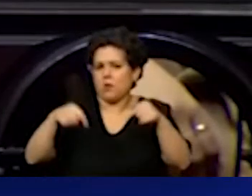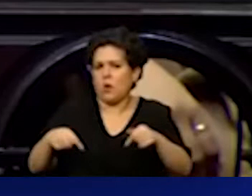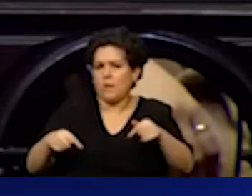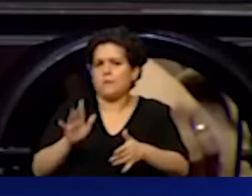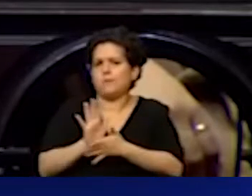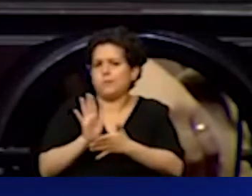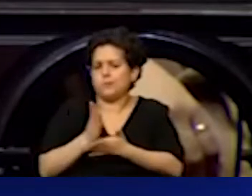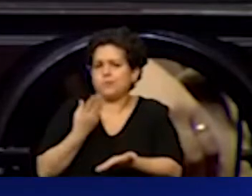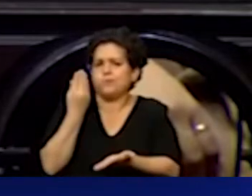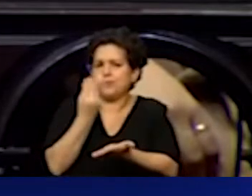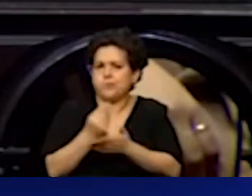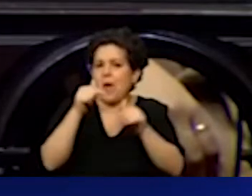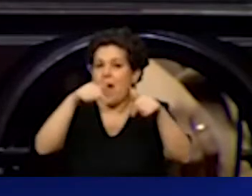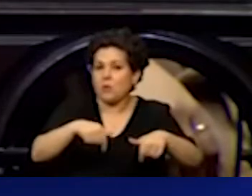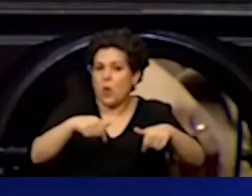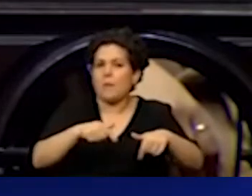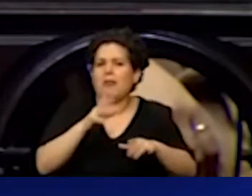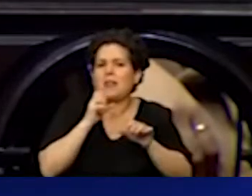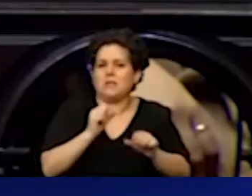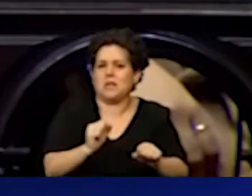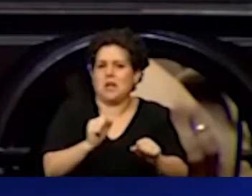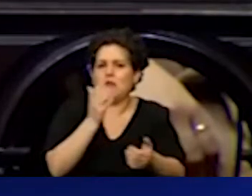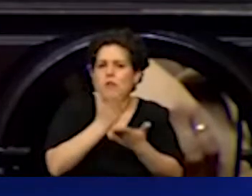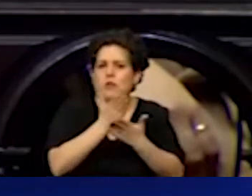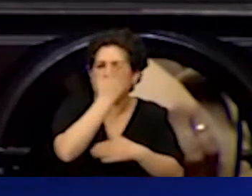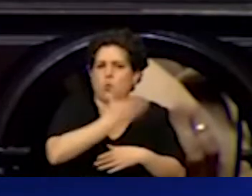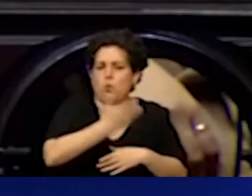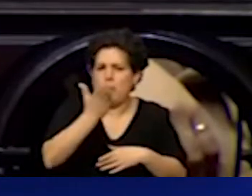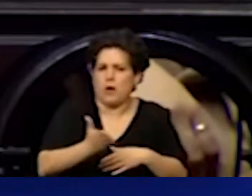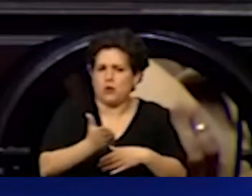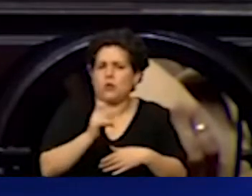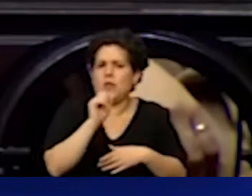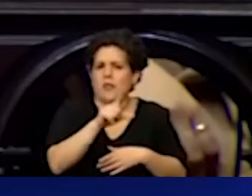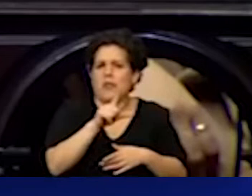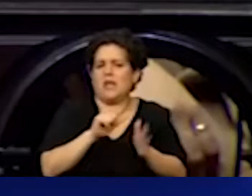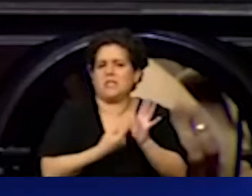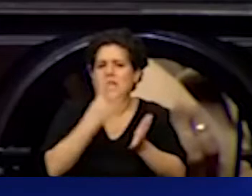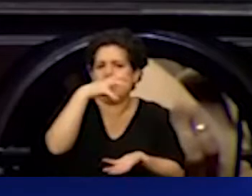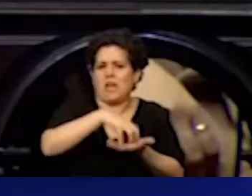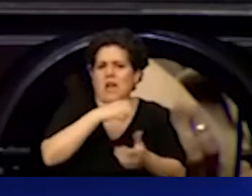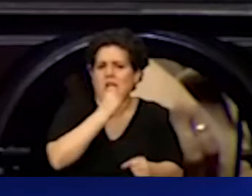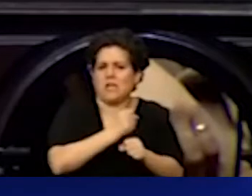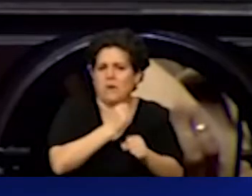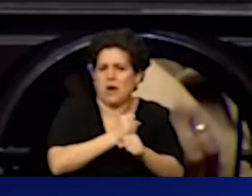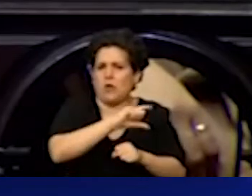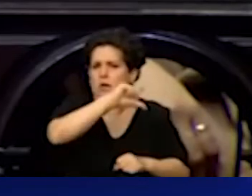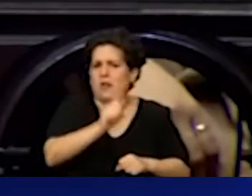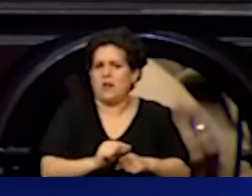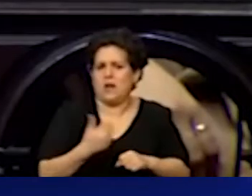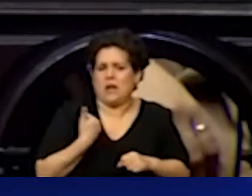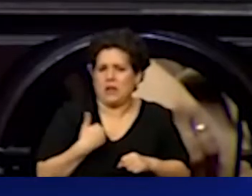se desempeñaba como secretario de Derechos Humanos de la Central de Trabajadores de la